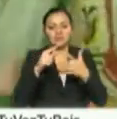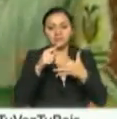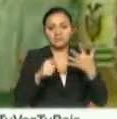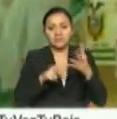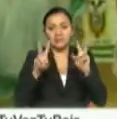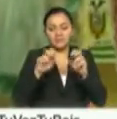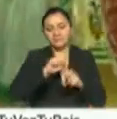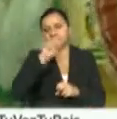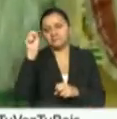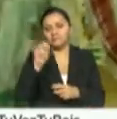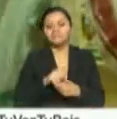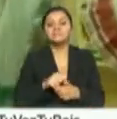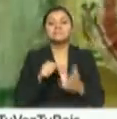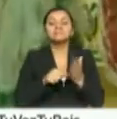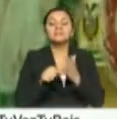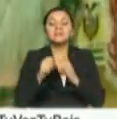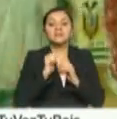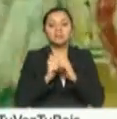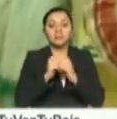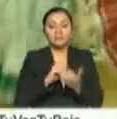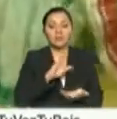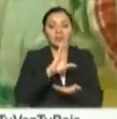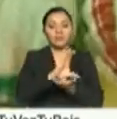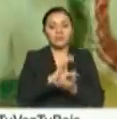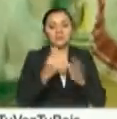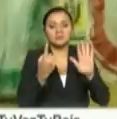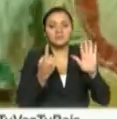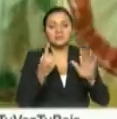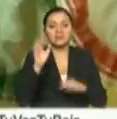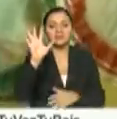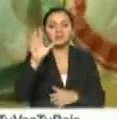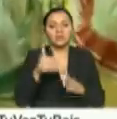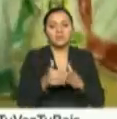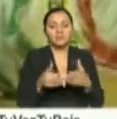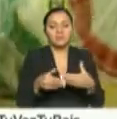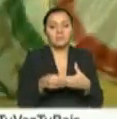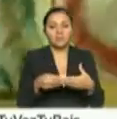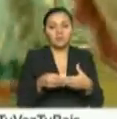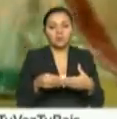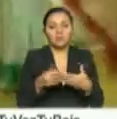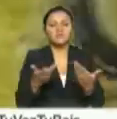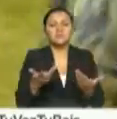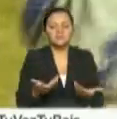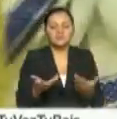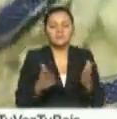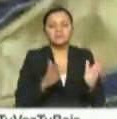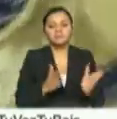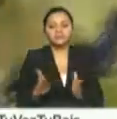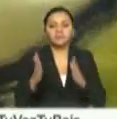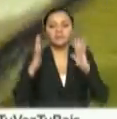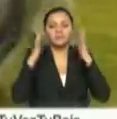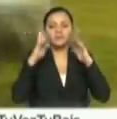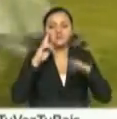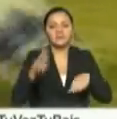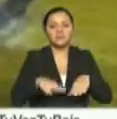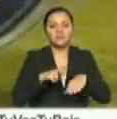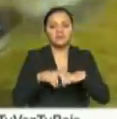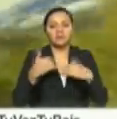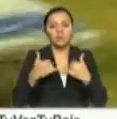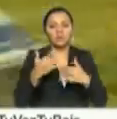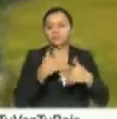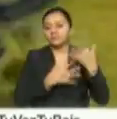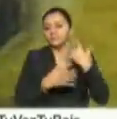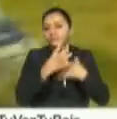Ancestrales. El Ministerio del Deporte invirtió más de $65,000 en la realización del Festival Nacional de Juegos